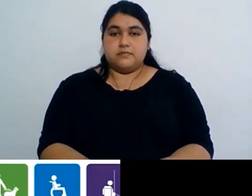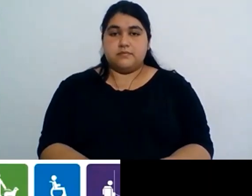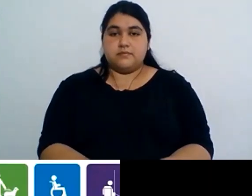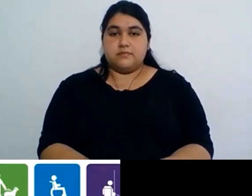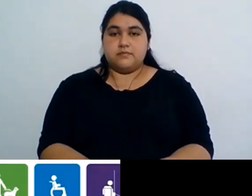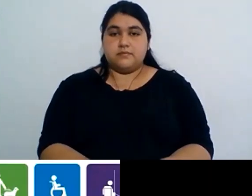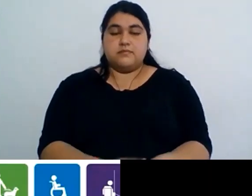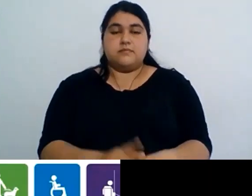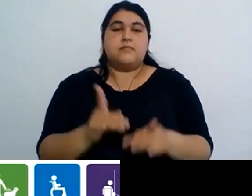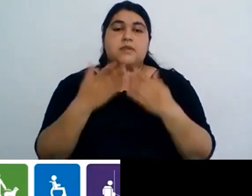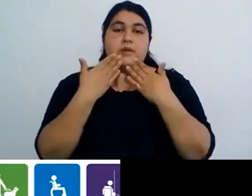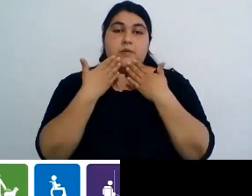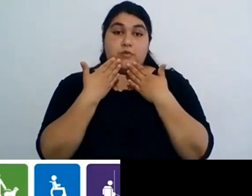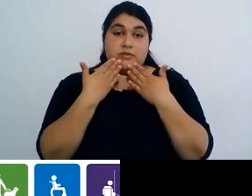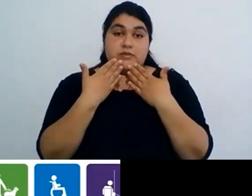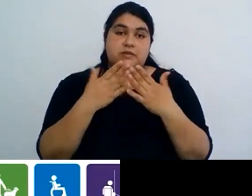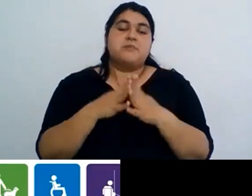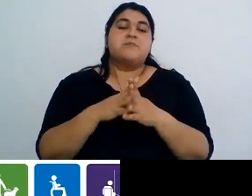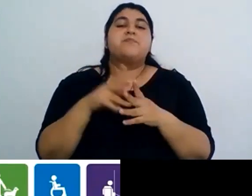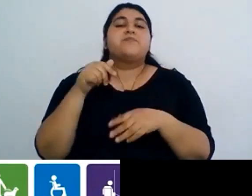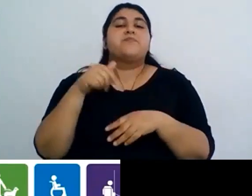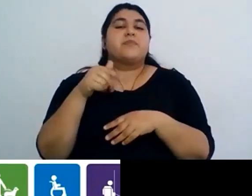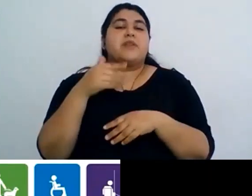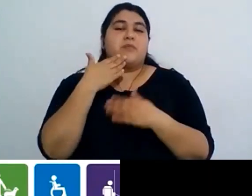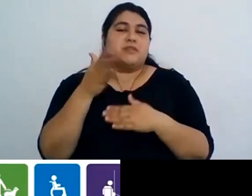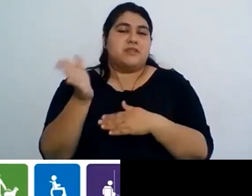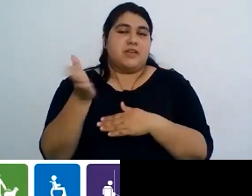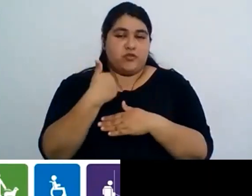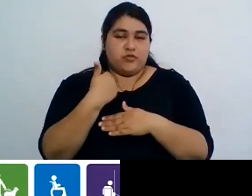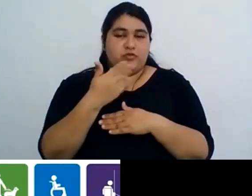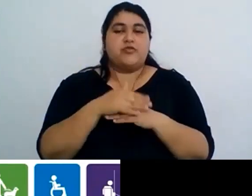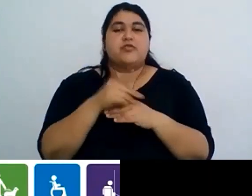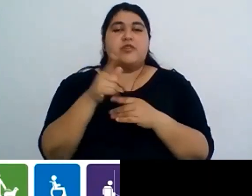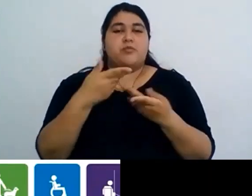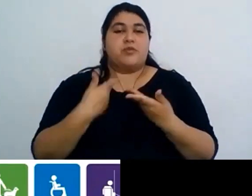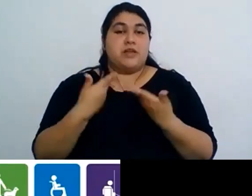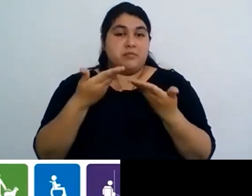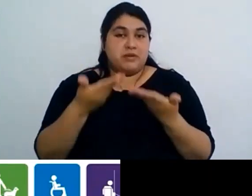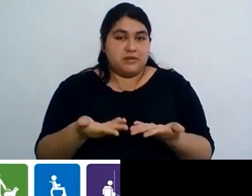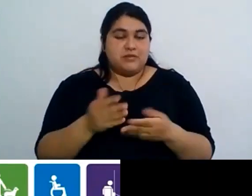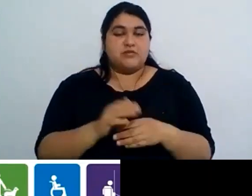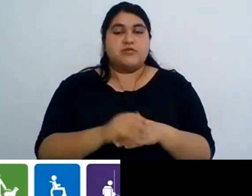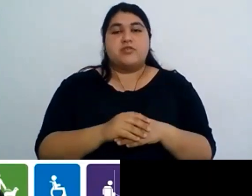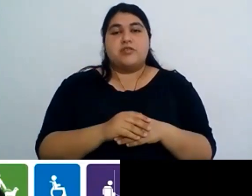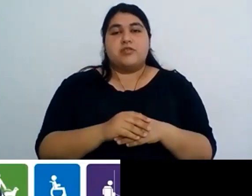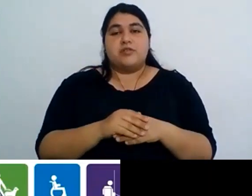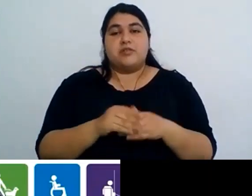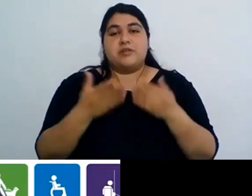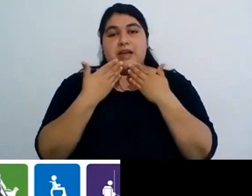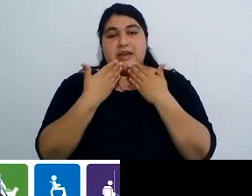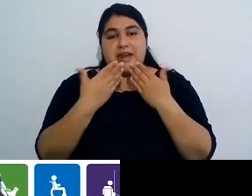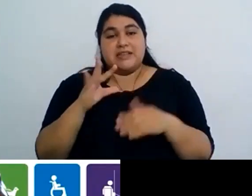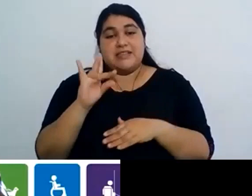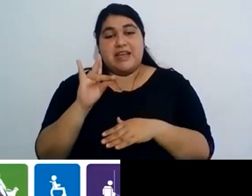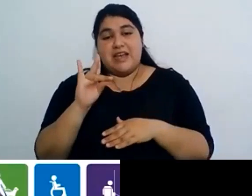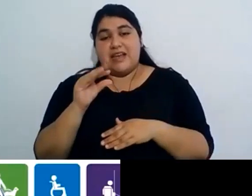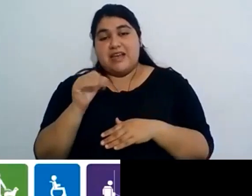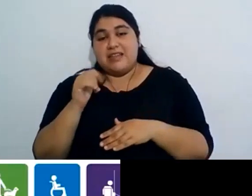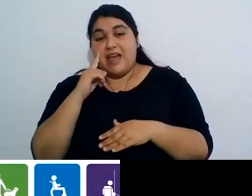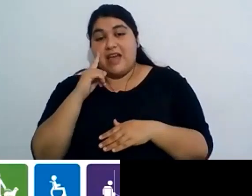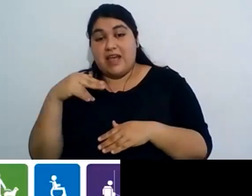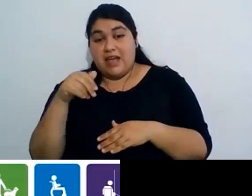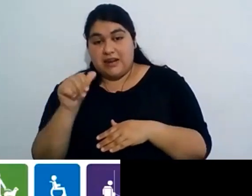Muchas gracias. Gracias a todos por la invitación. Gracias, Dayana,